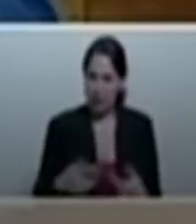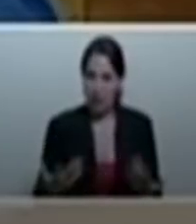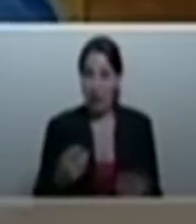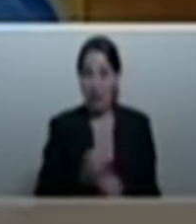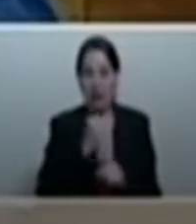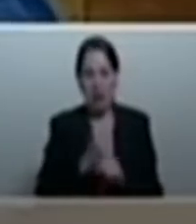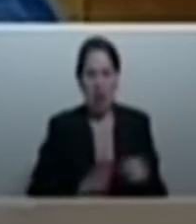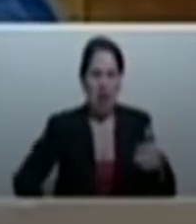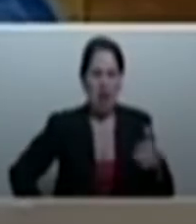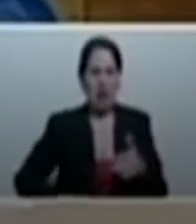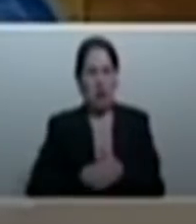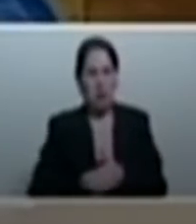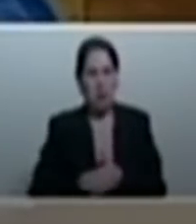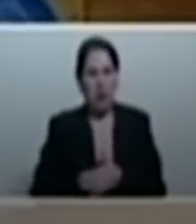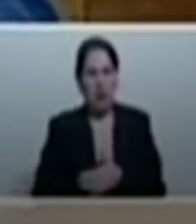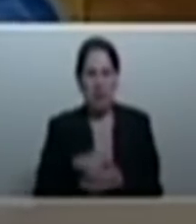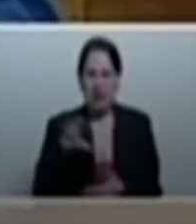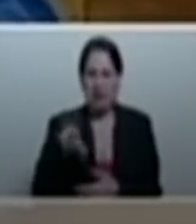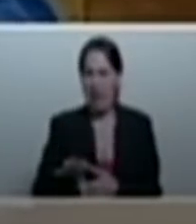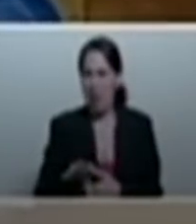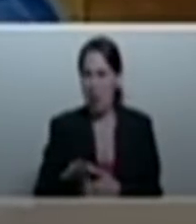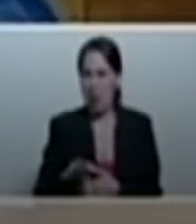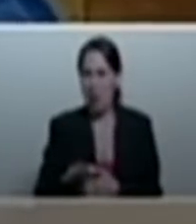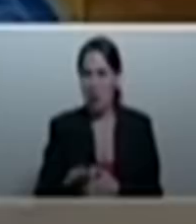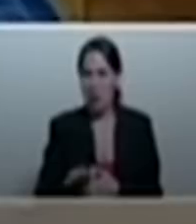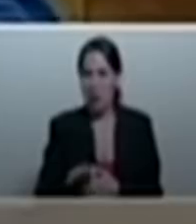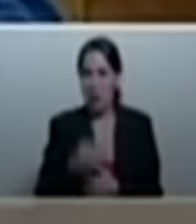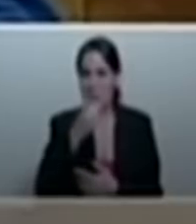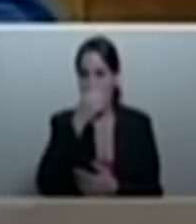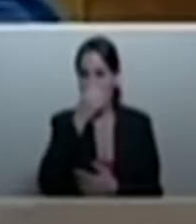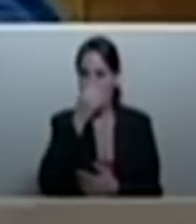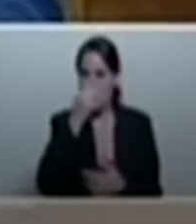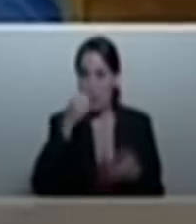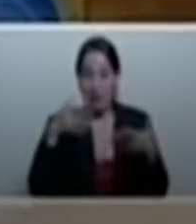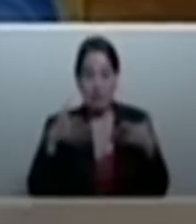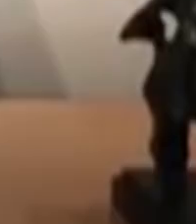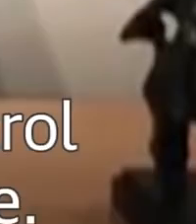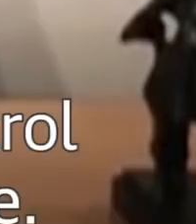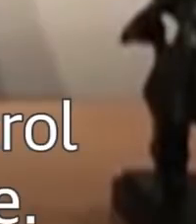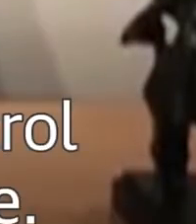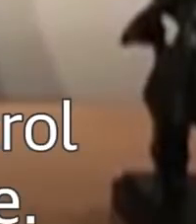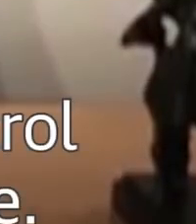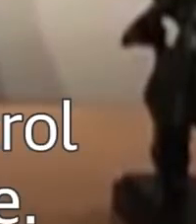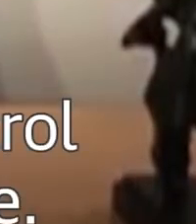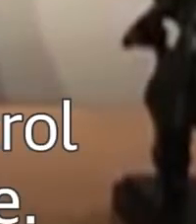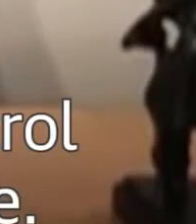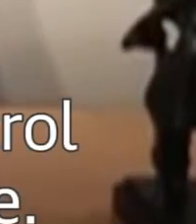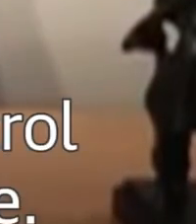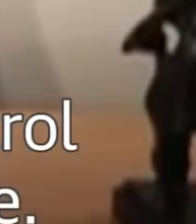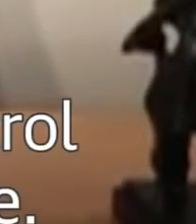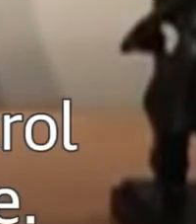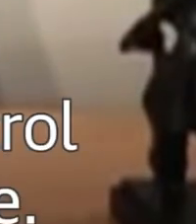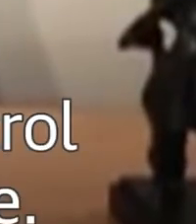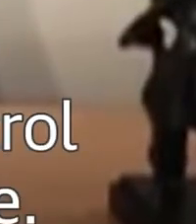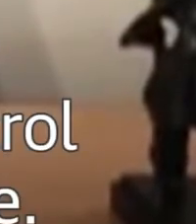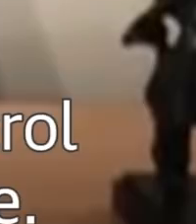al golpe de Estado que como escaramuza ha sido derrotada en Venezuela. Tuvimos claro que lo que decía el